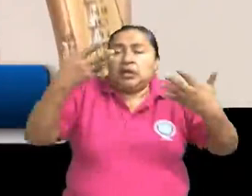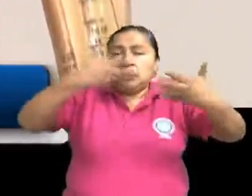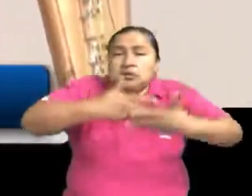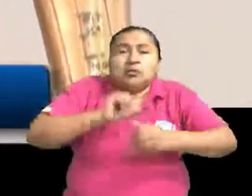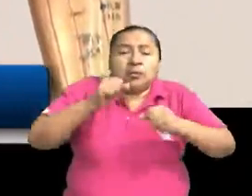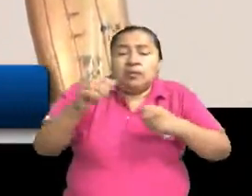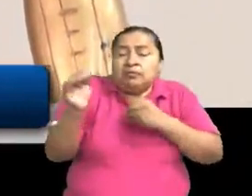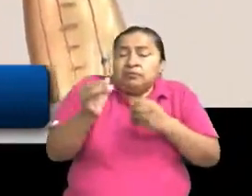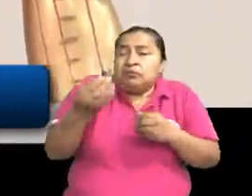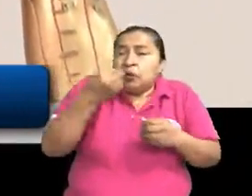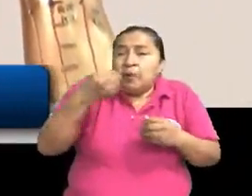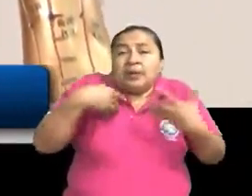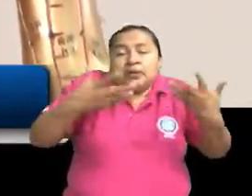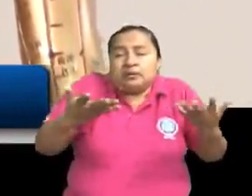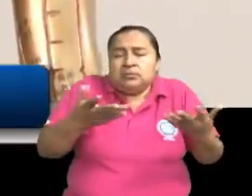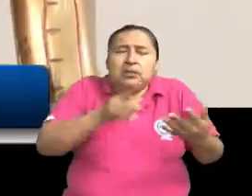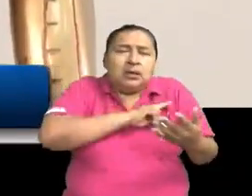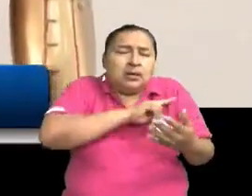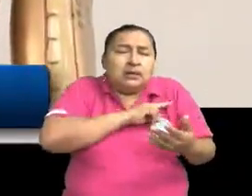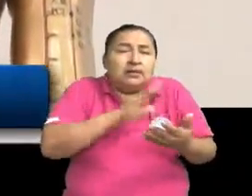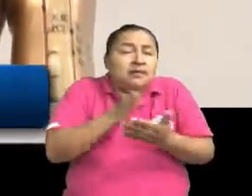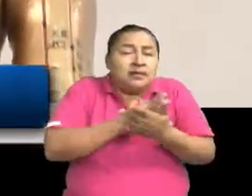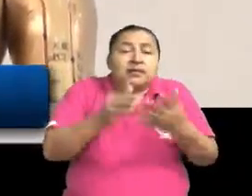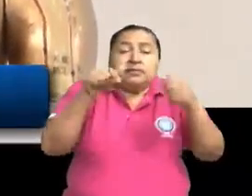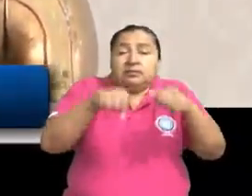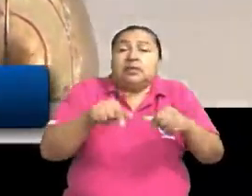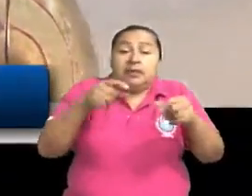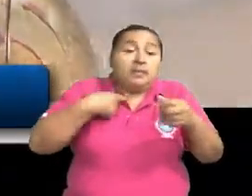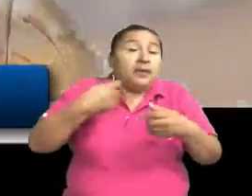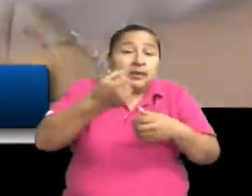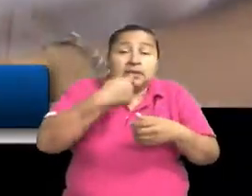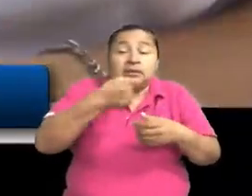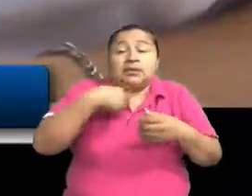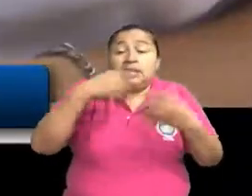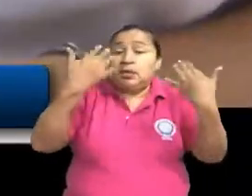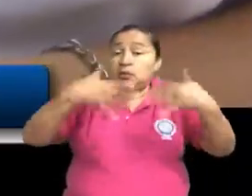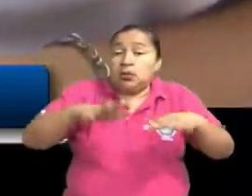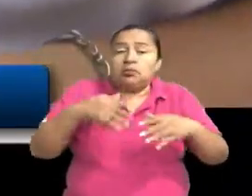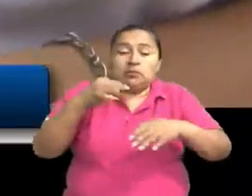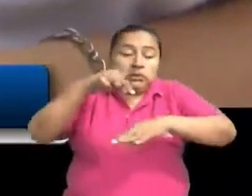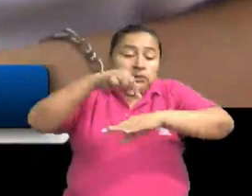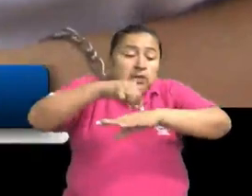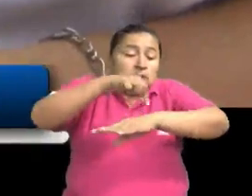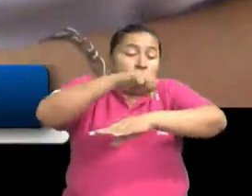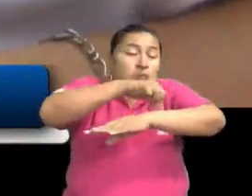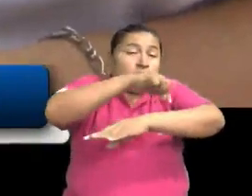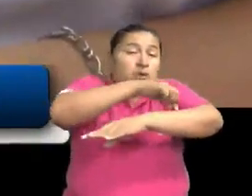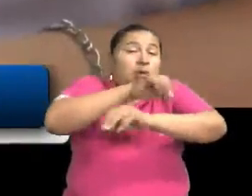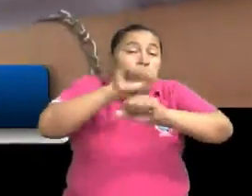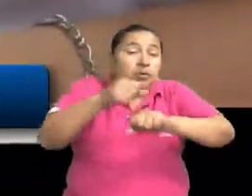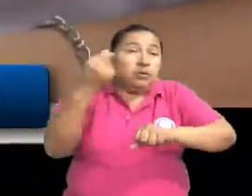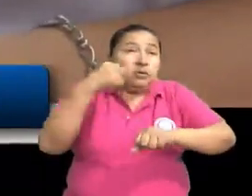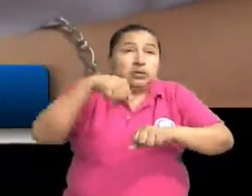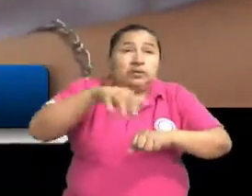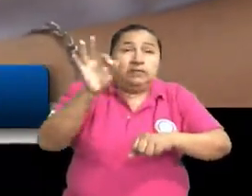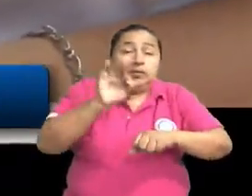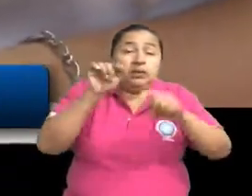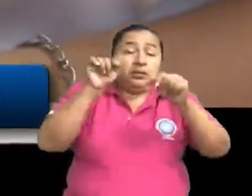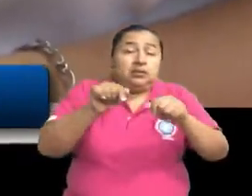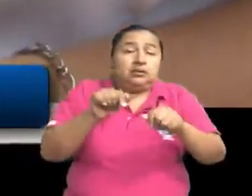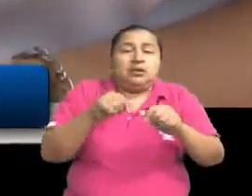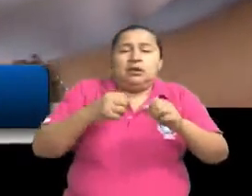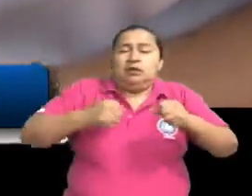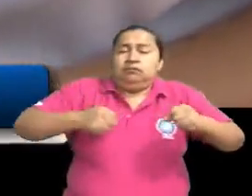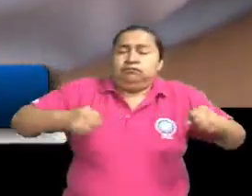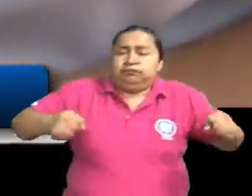noche. Hay la medicina natural, como es la acupuntura, se puede usar para este tipo, por ejemplo, de